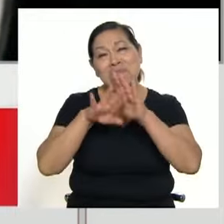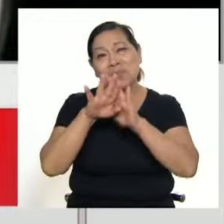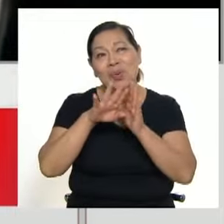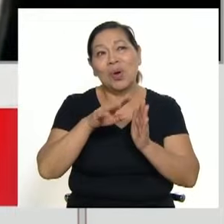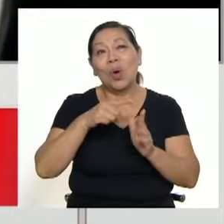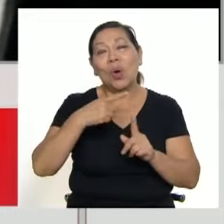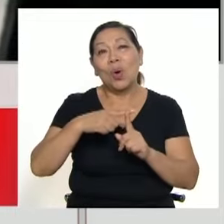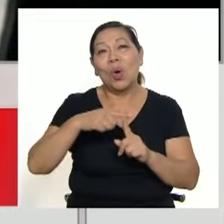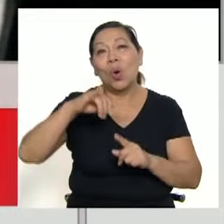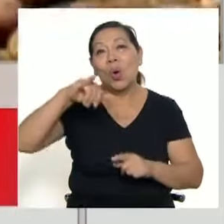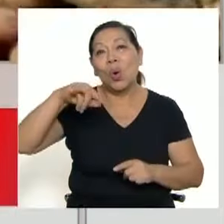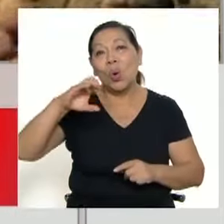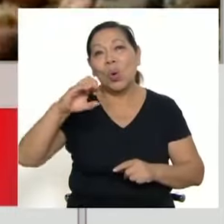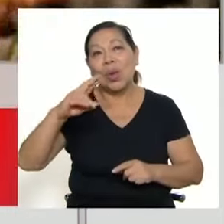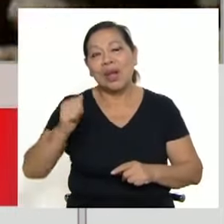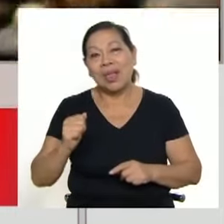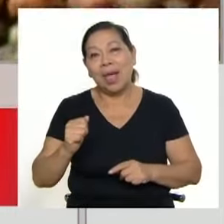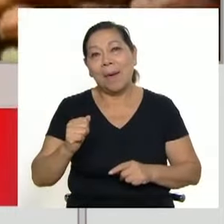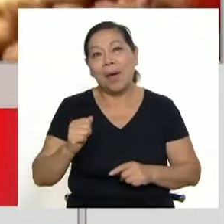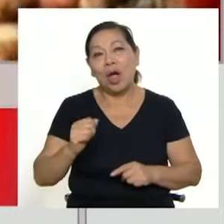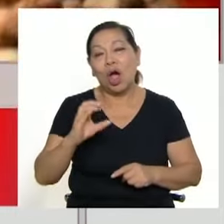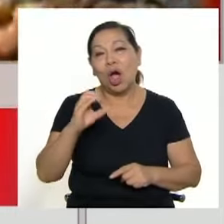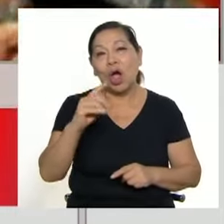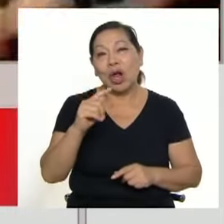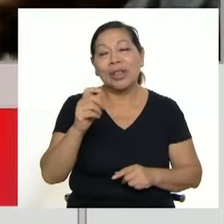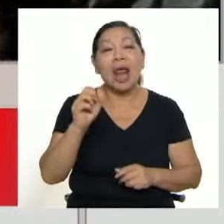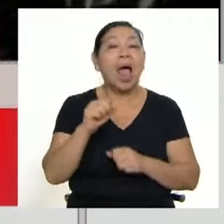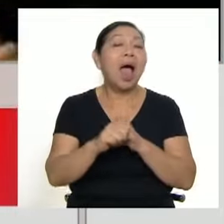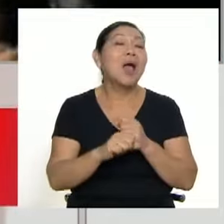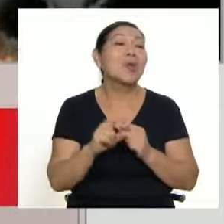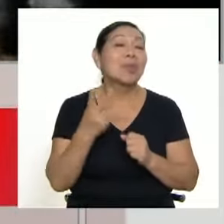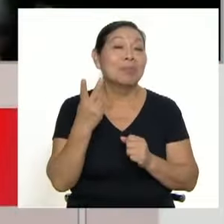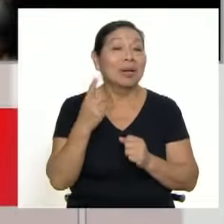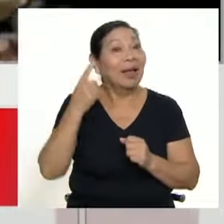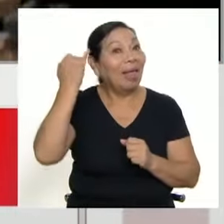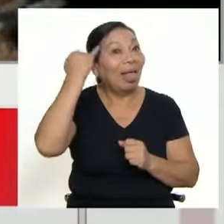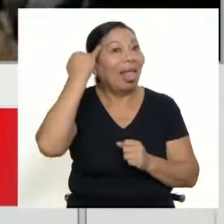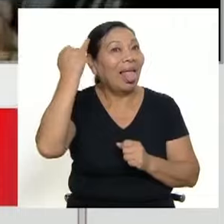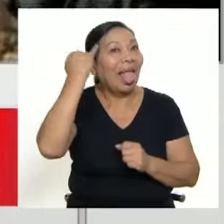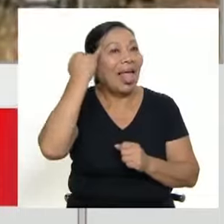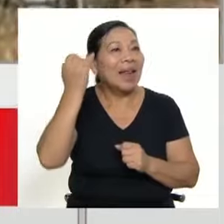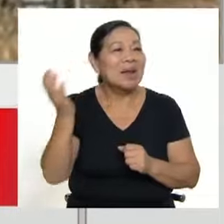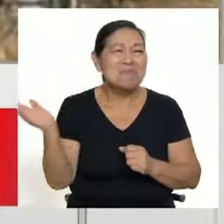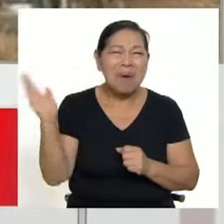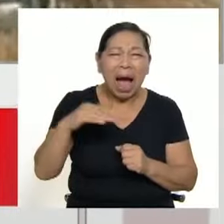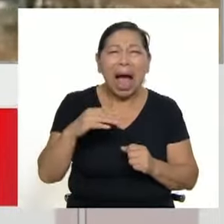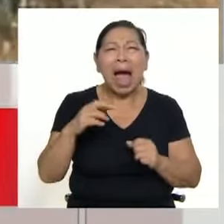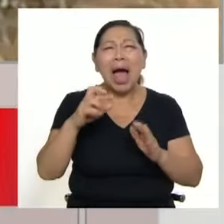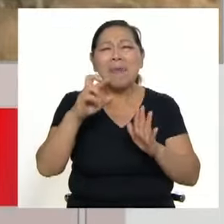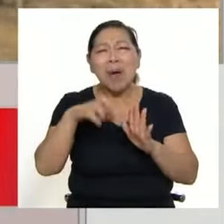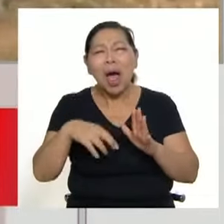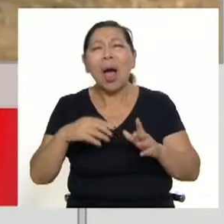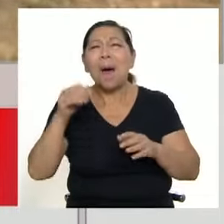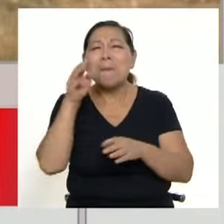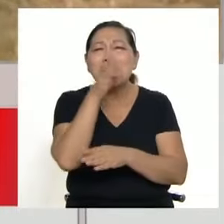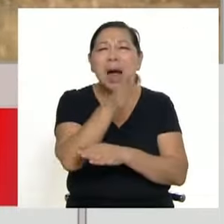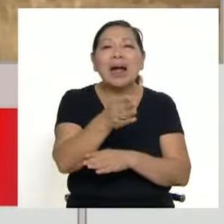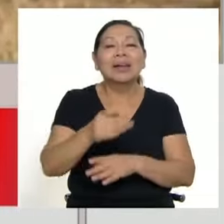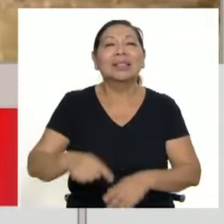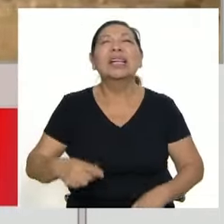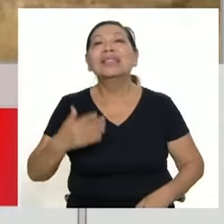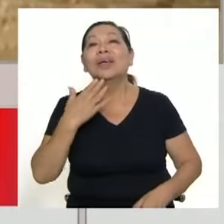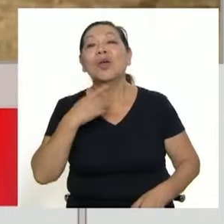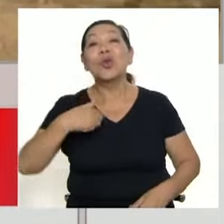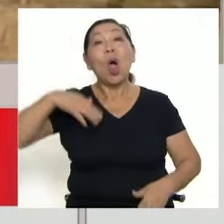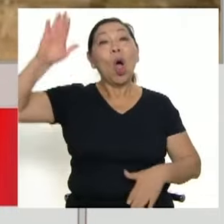es Julián Cortés, que era gerente de prensa en esos años. En el 2000, a él se le ocurrió la idea de vamos a hacer un programa de viajes. ¿Quién se apunta?